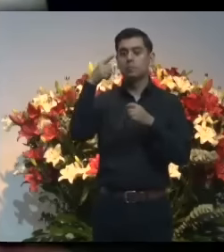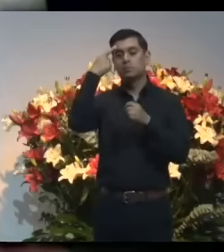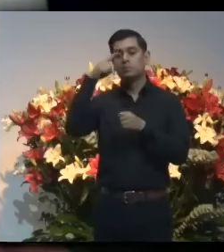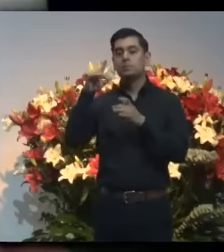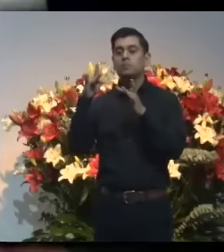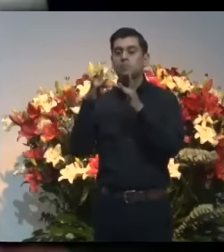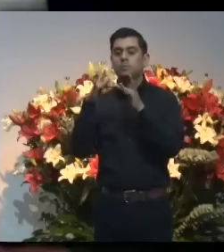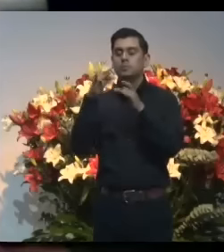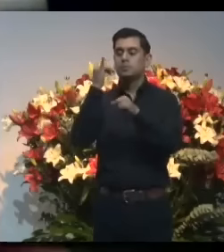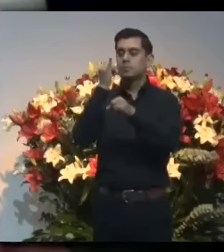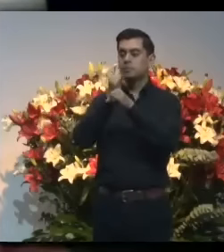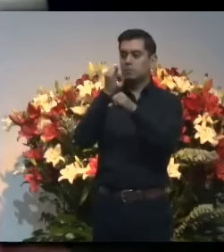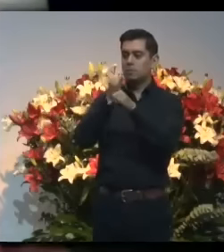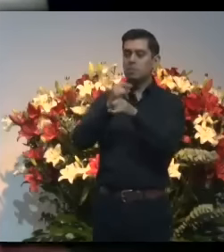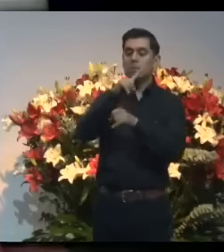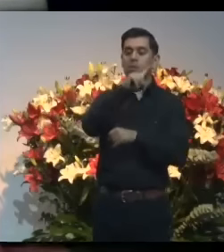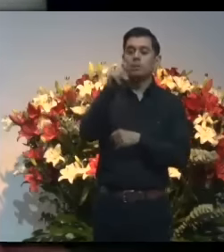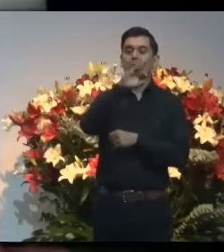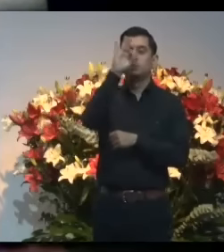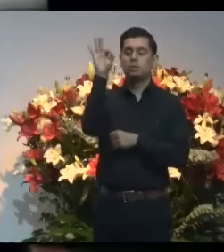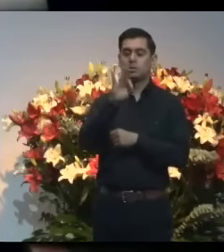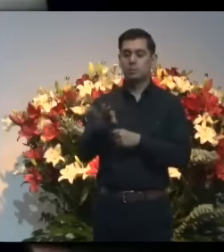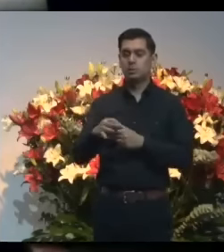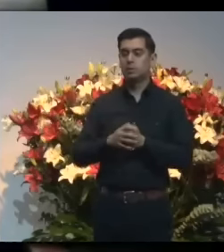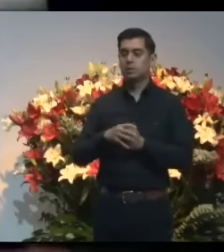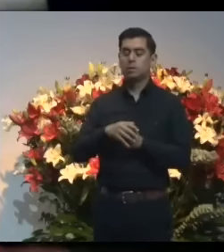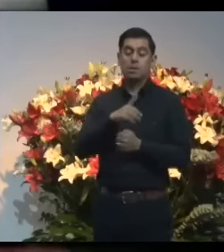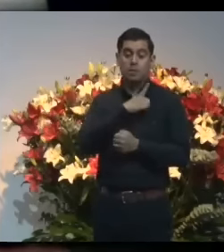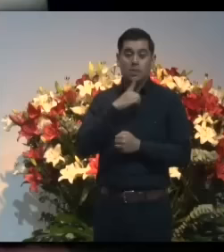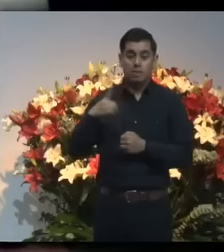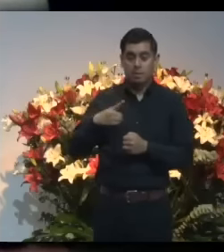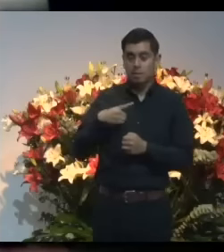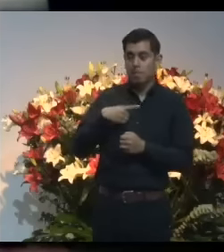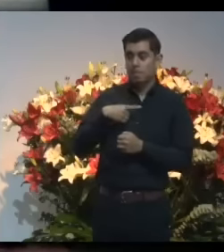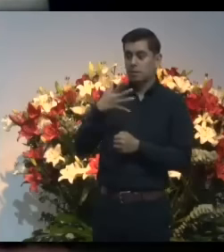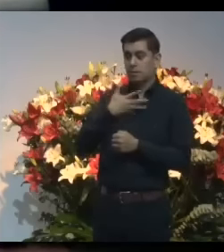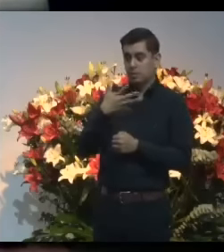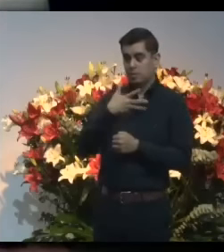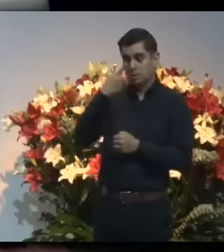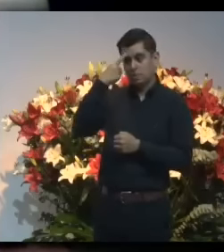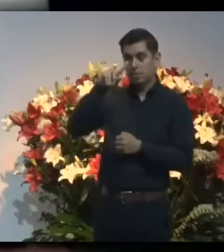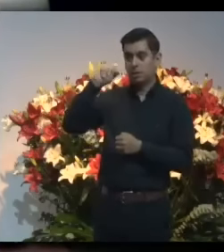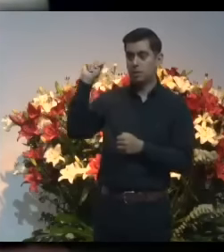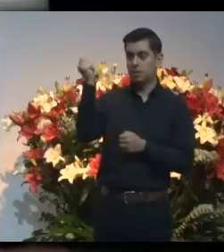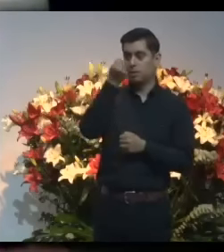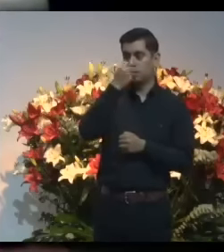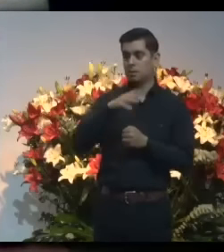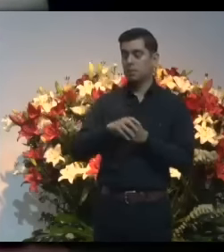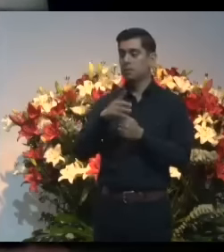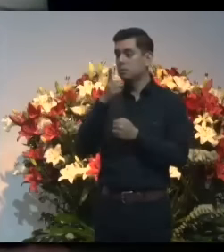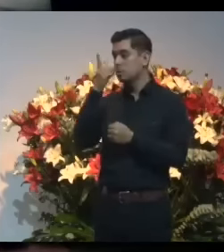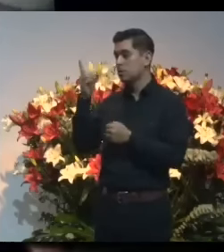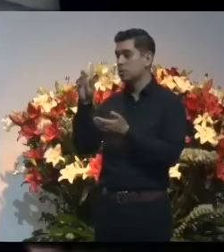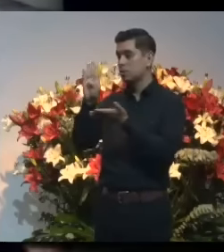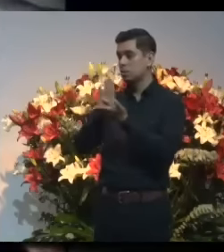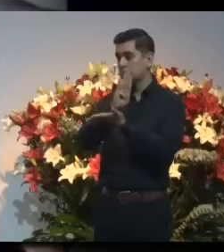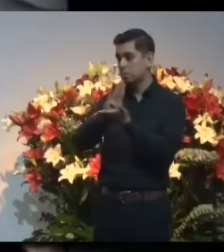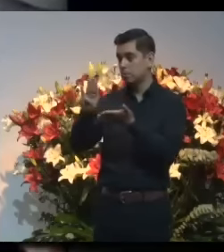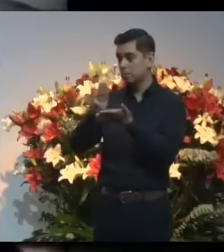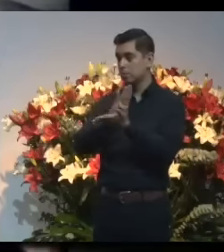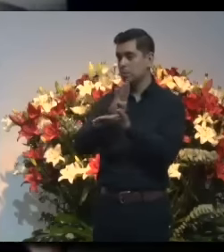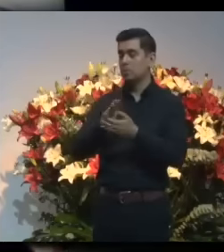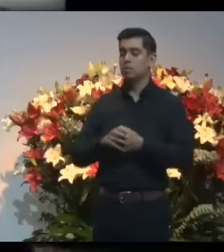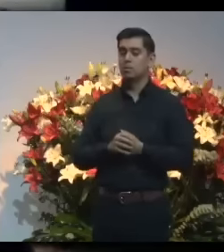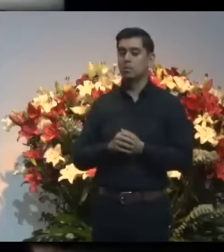El 100% de los niños del país deberán tener acceso a tecnología. Estamos hablando de las becas. Sin más réplicas, por favor. No, o